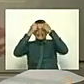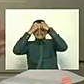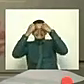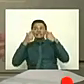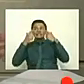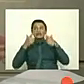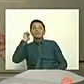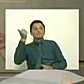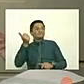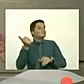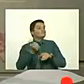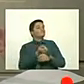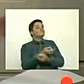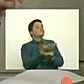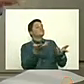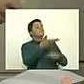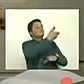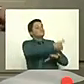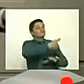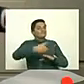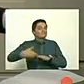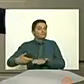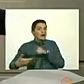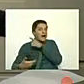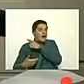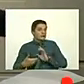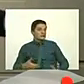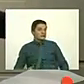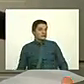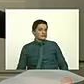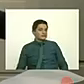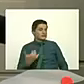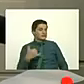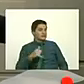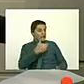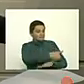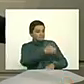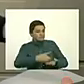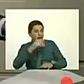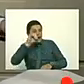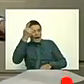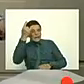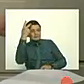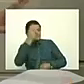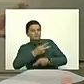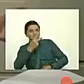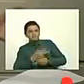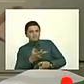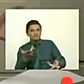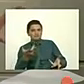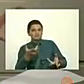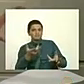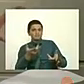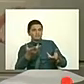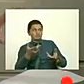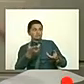una licitación que ya tiene las condiciones del riesgo para los que participan en la